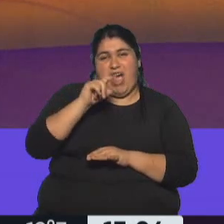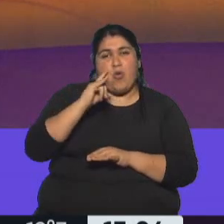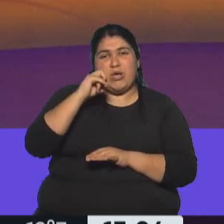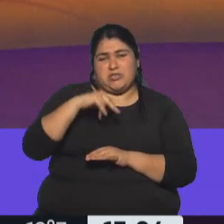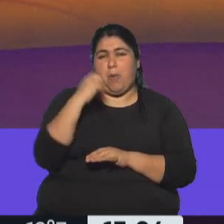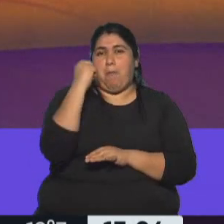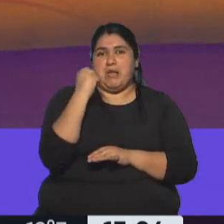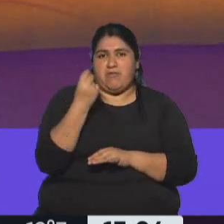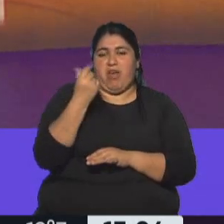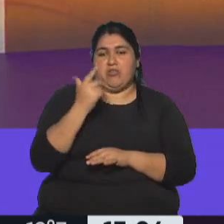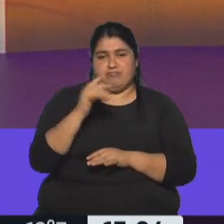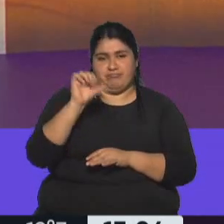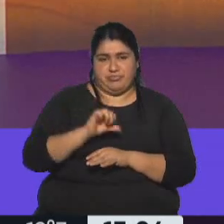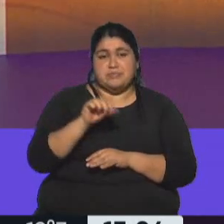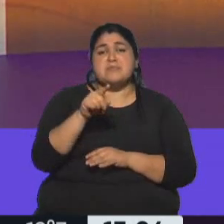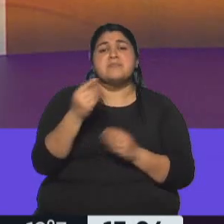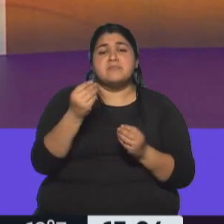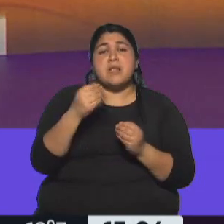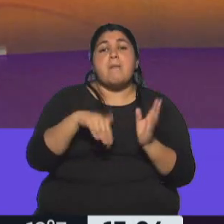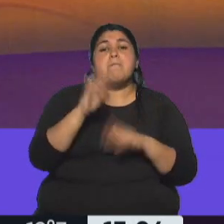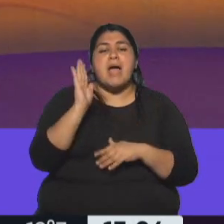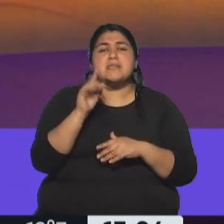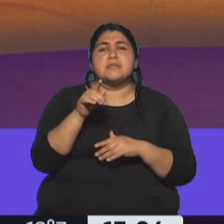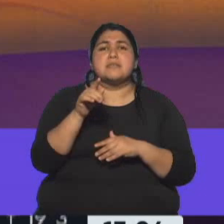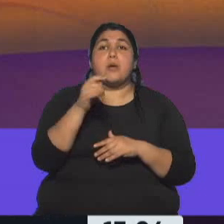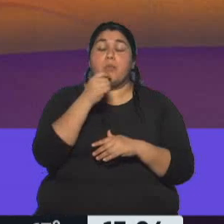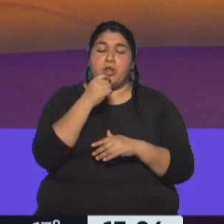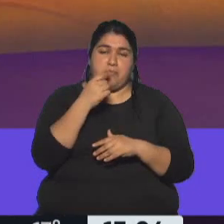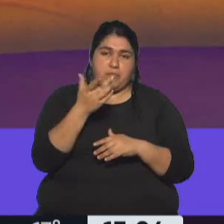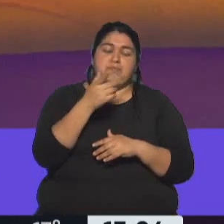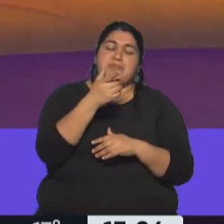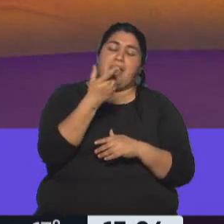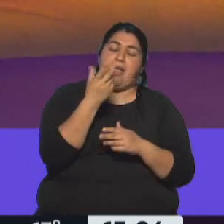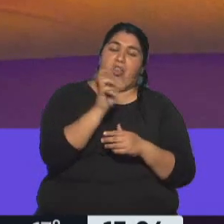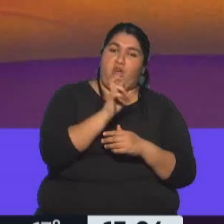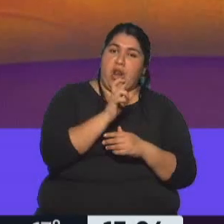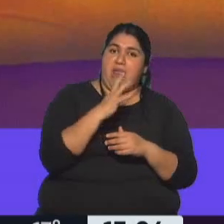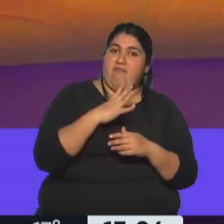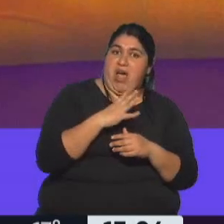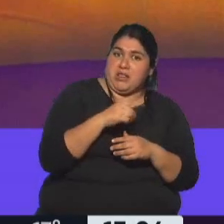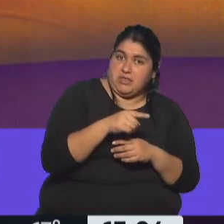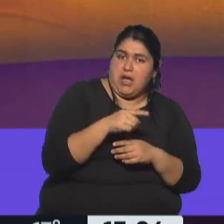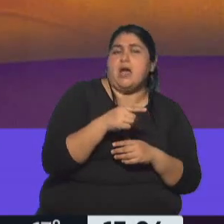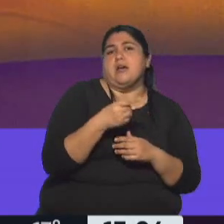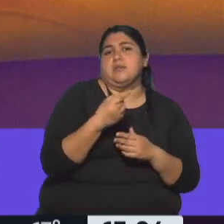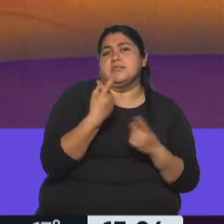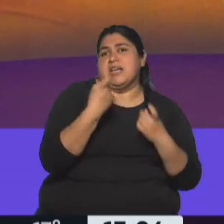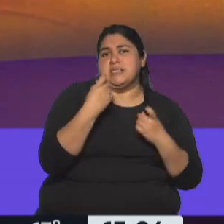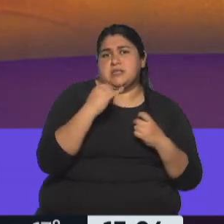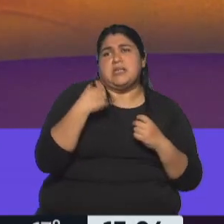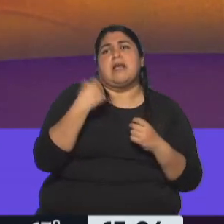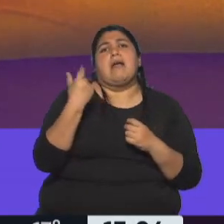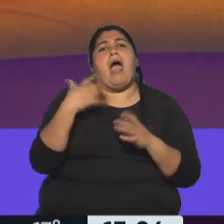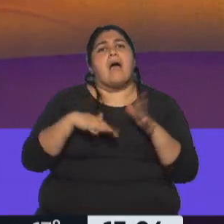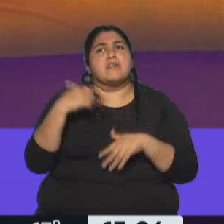corrección que te proponen fundamentalmente los liberales, cuando te faltan dólares, porque el problema de la falta de dólares te lleva a querer resolverlo rápido